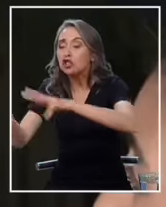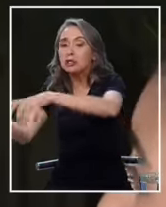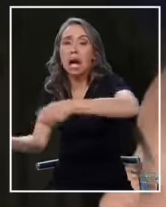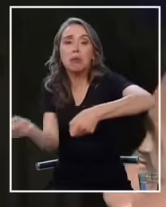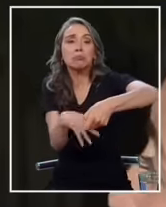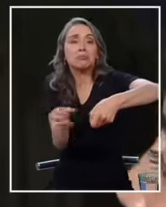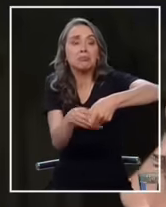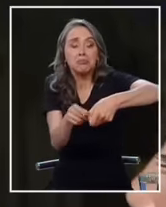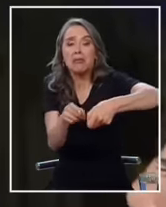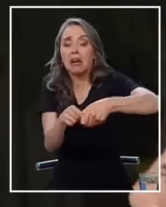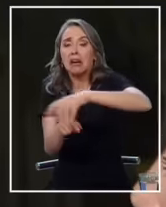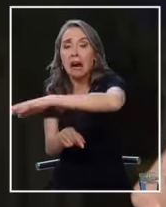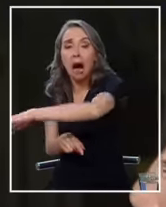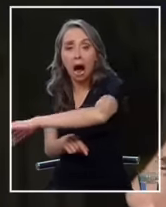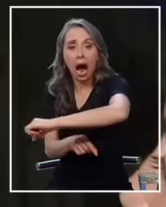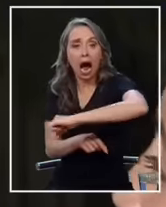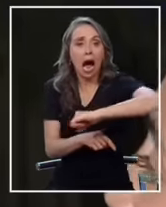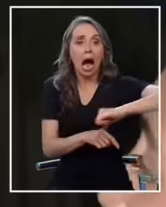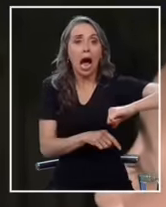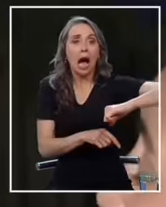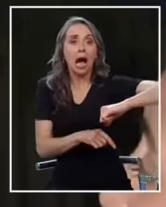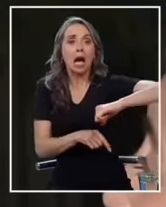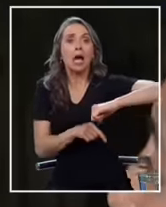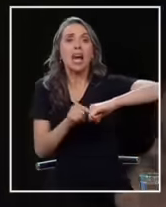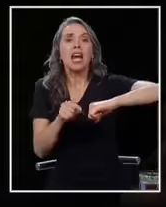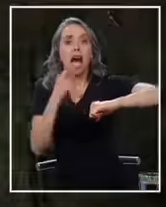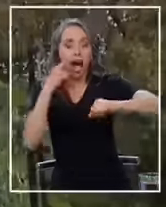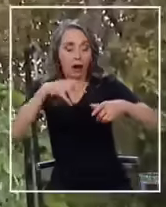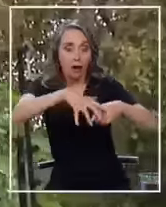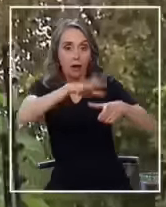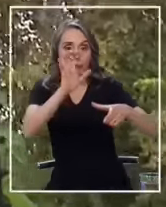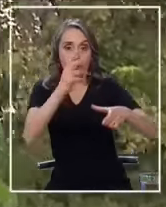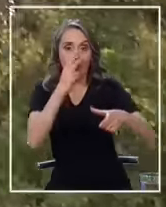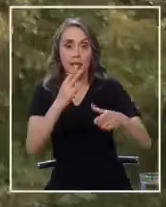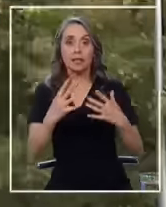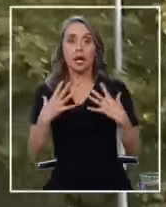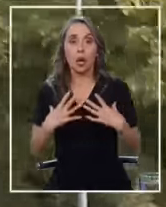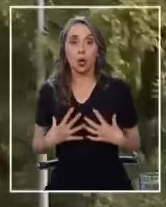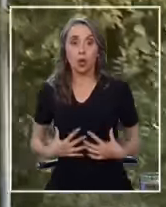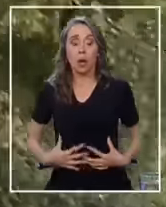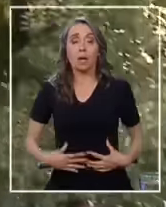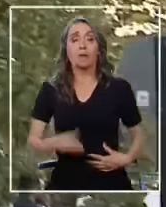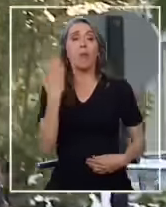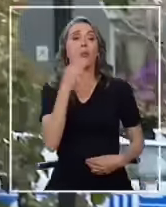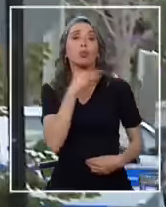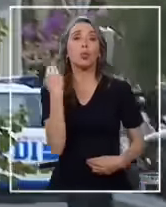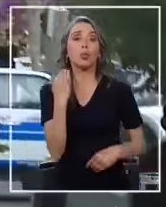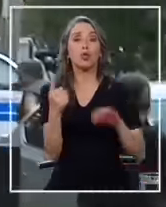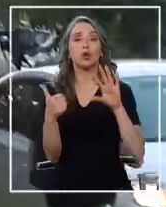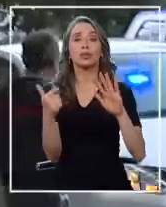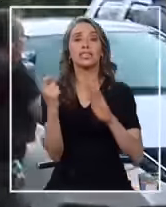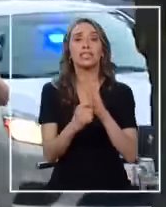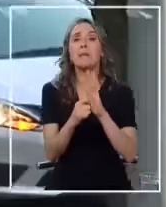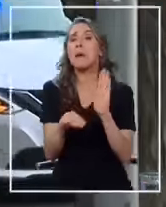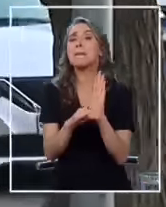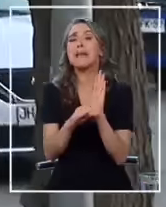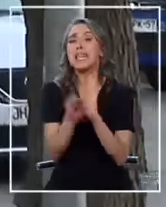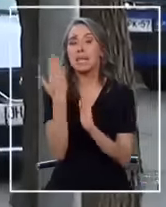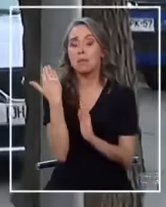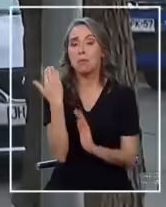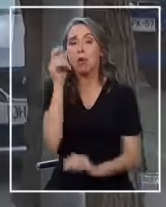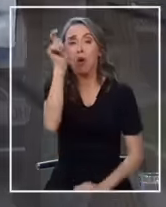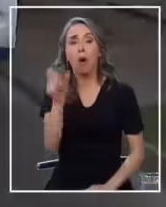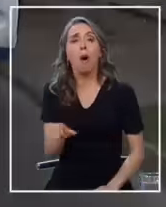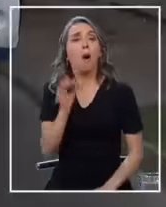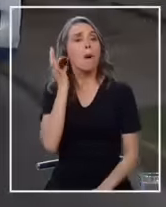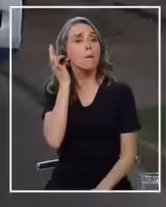que finalmente se llevan esa maleta y vacían el lugar. Los restos presentaban una data de muerte de al menos 6 meses y se trataría